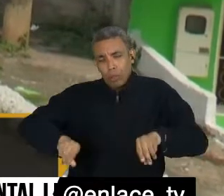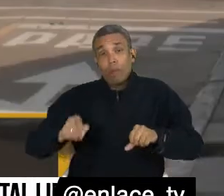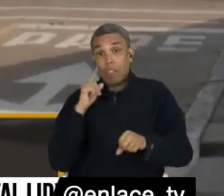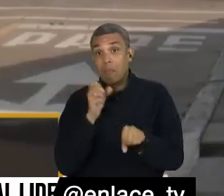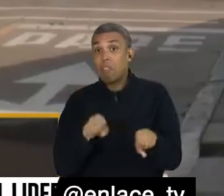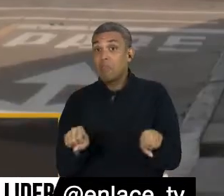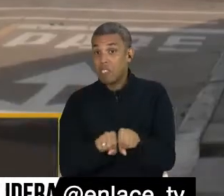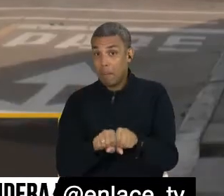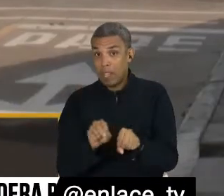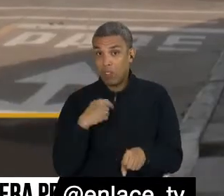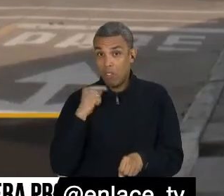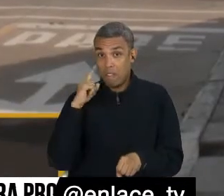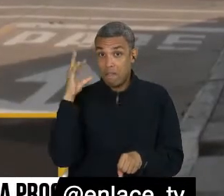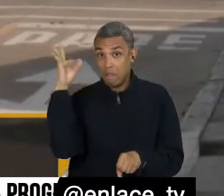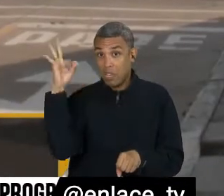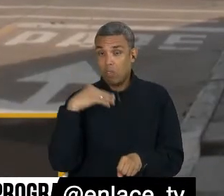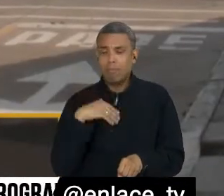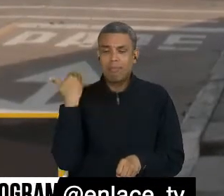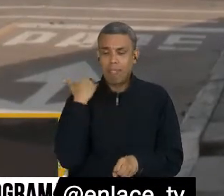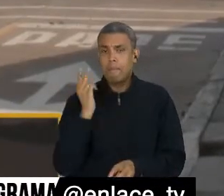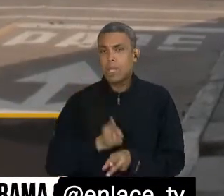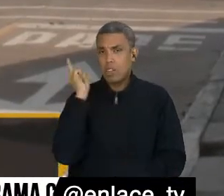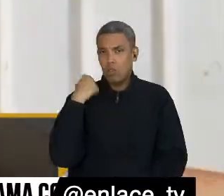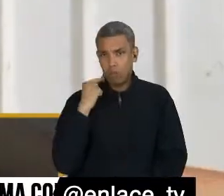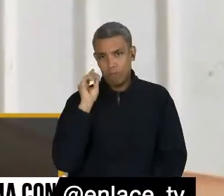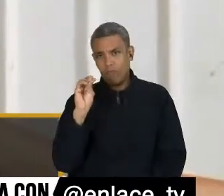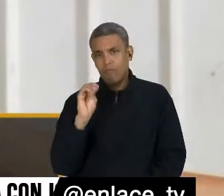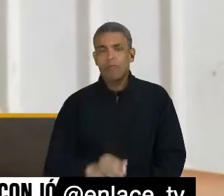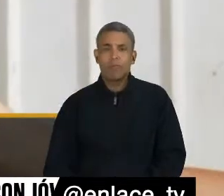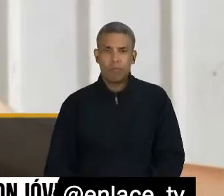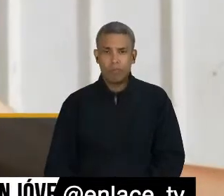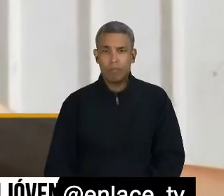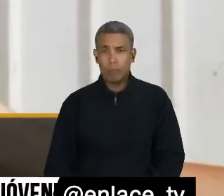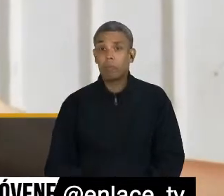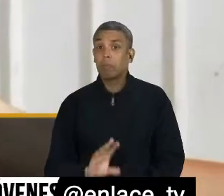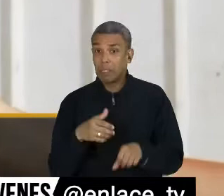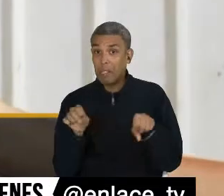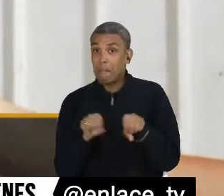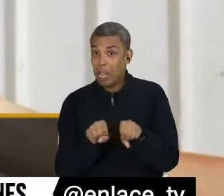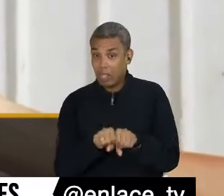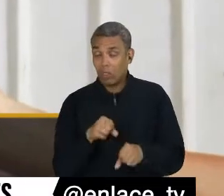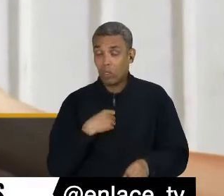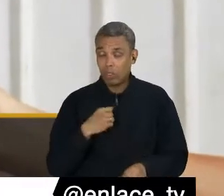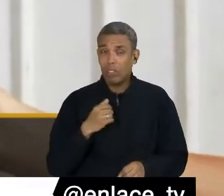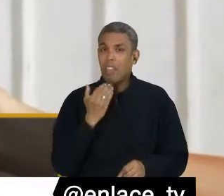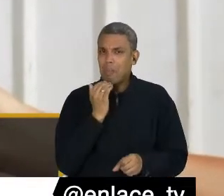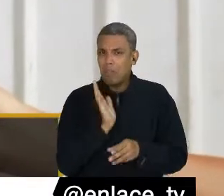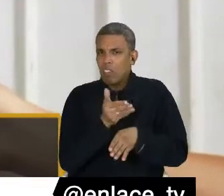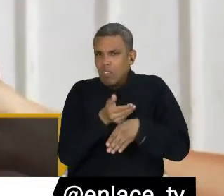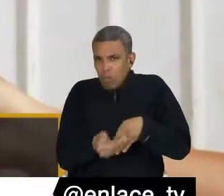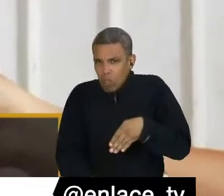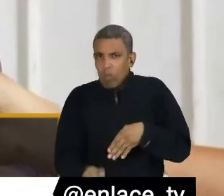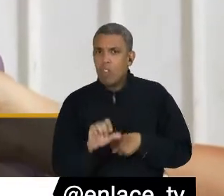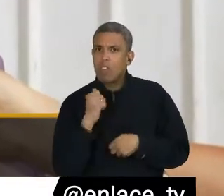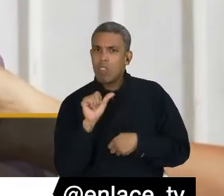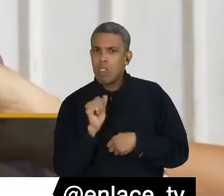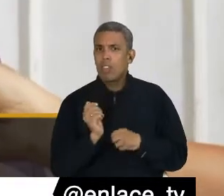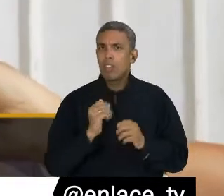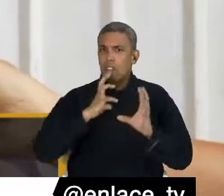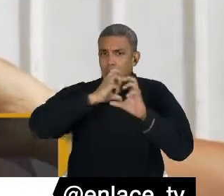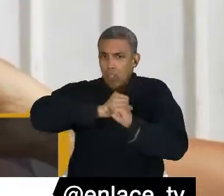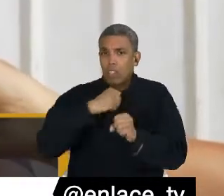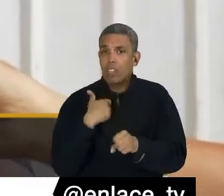marcas reconocidas en su barrio se ha convertido en todo un peligro. Hasta eso han dicho que el que llegue después de las 10 de la noche los desbancan de los